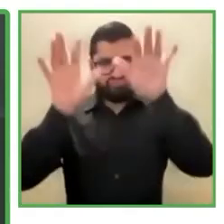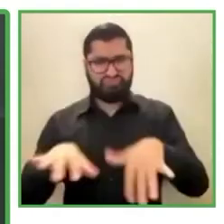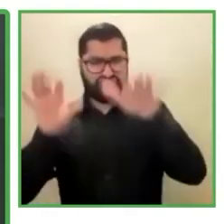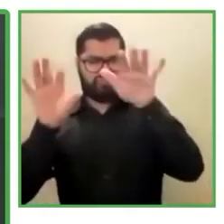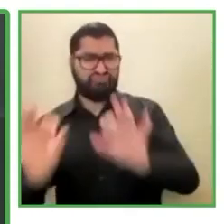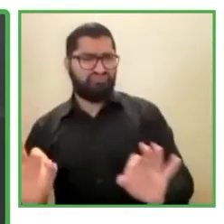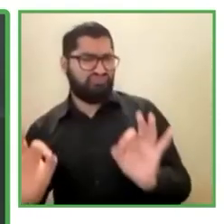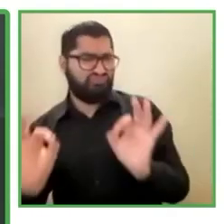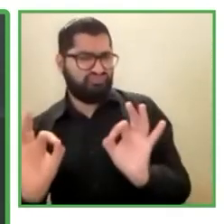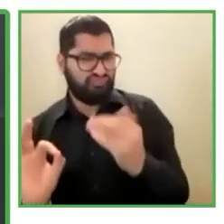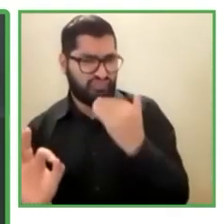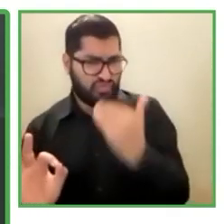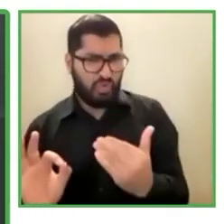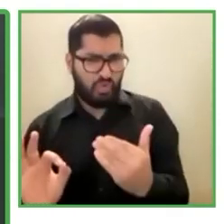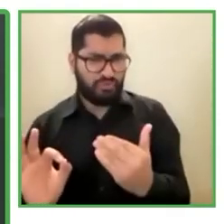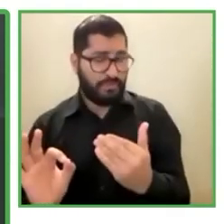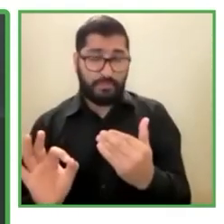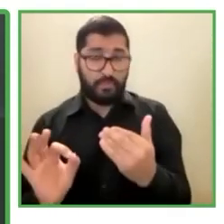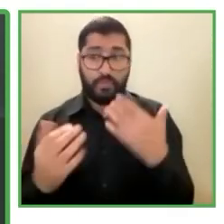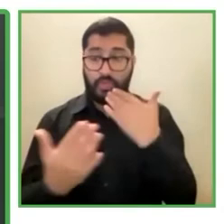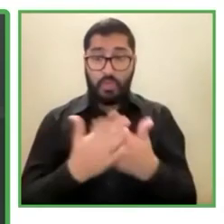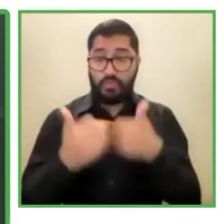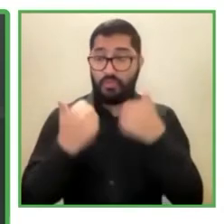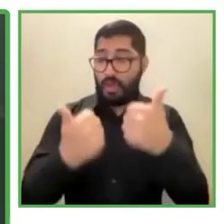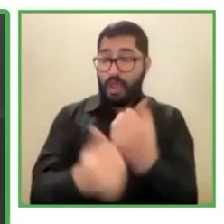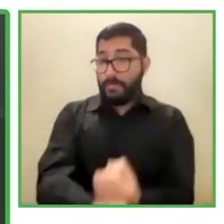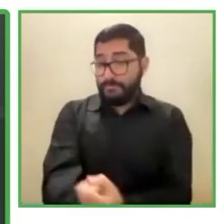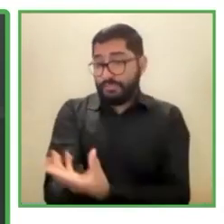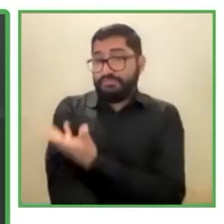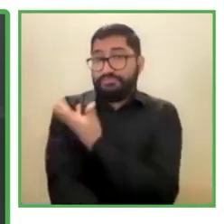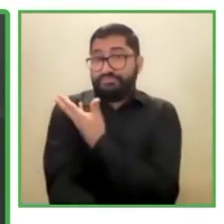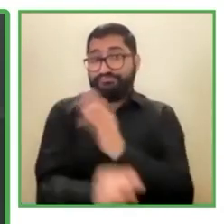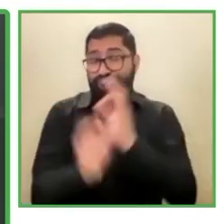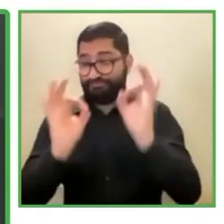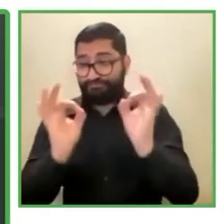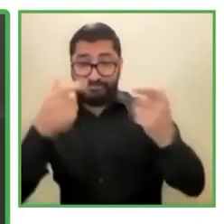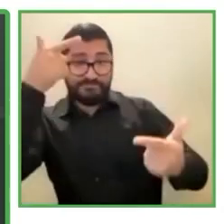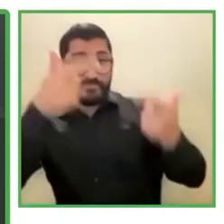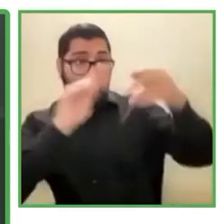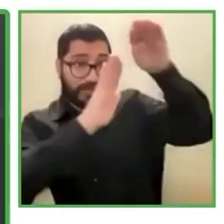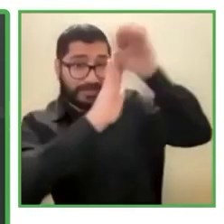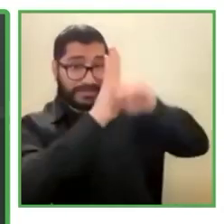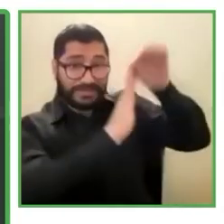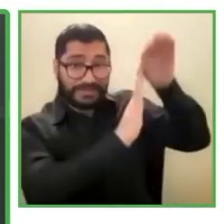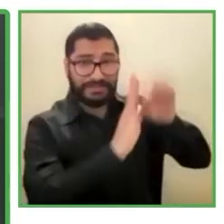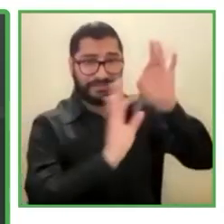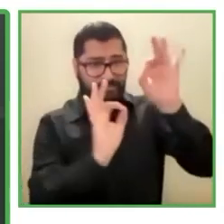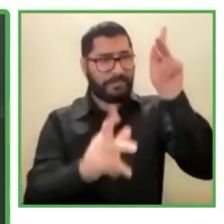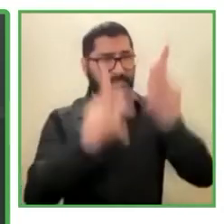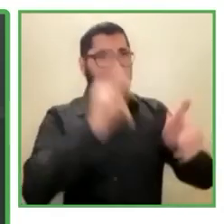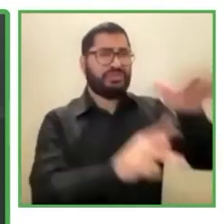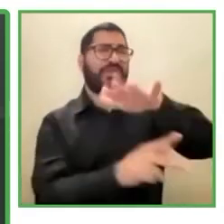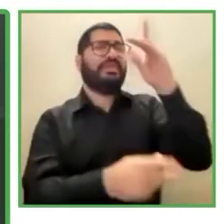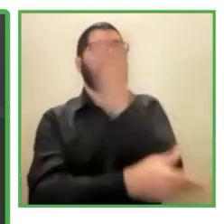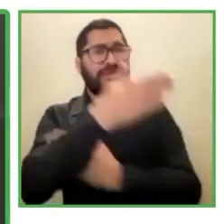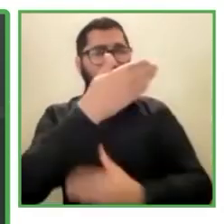políticas de inclusión laboral para las personas con discapacidad. Por ello, es